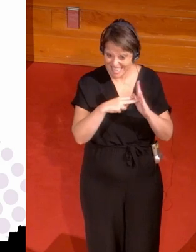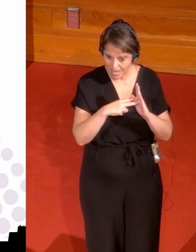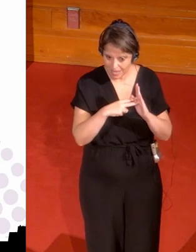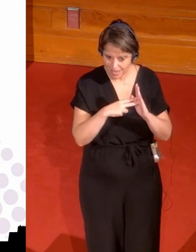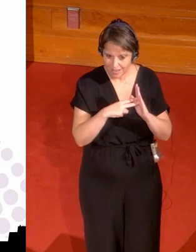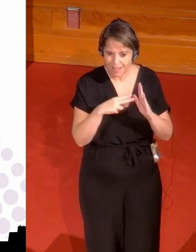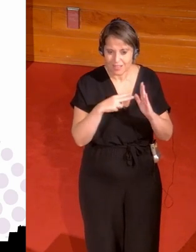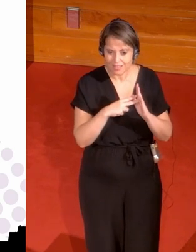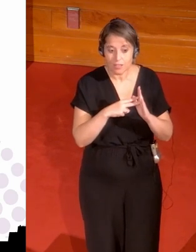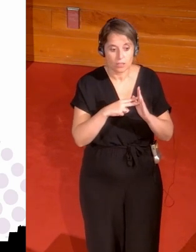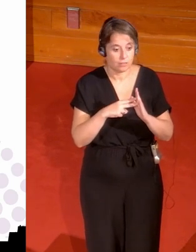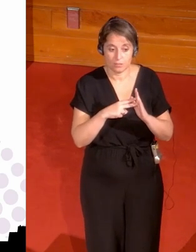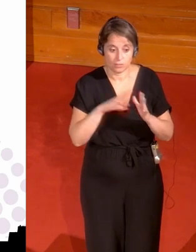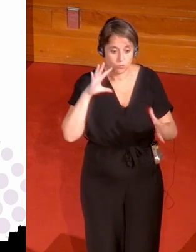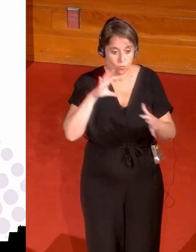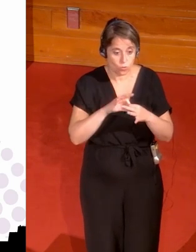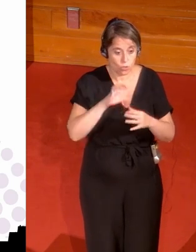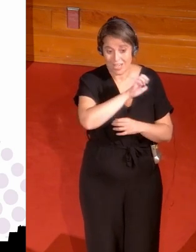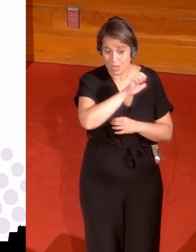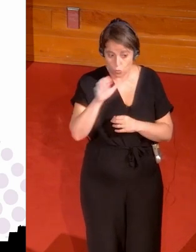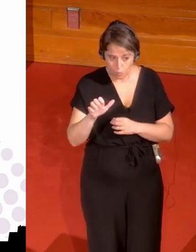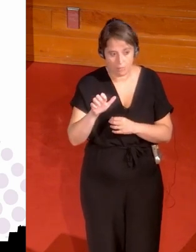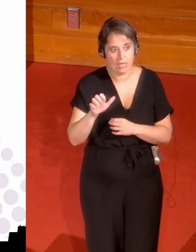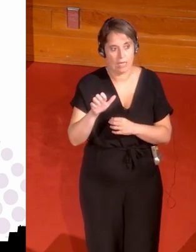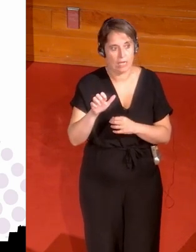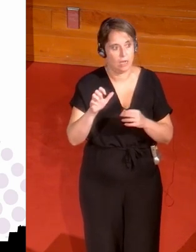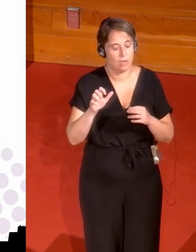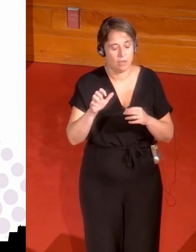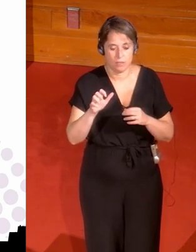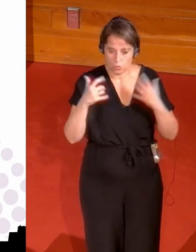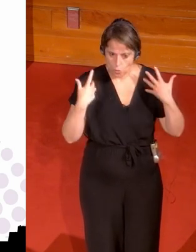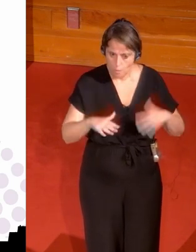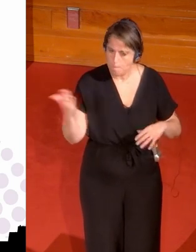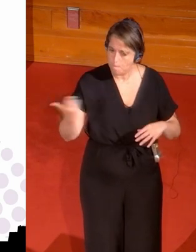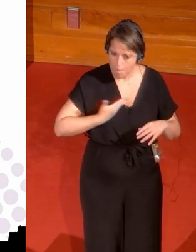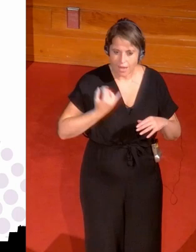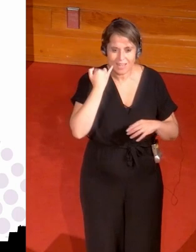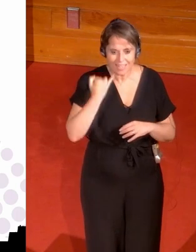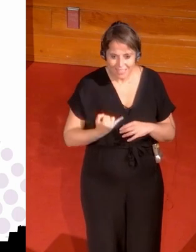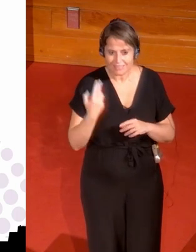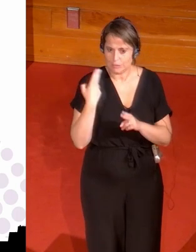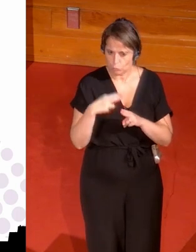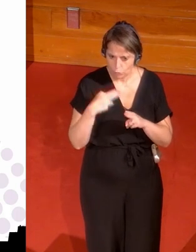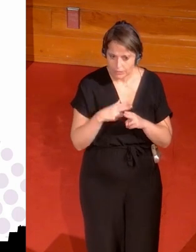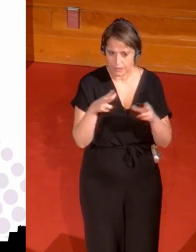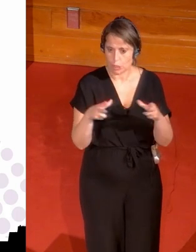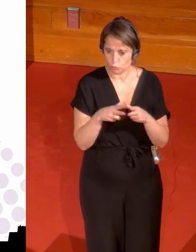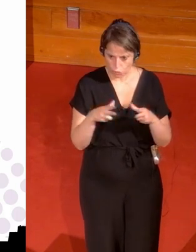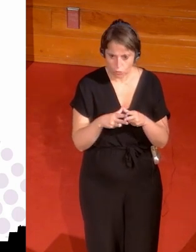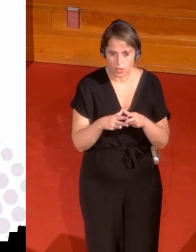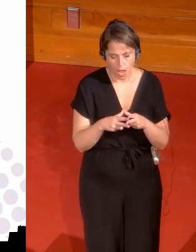amente y la Unión Europea entró en una crisis eh política y social sobre todo en algunos